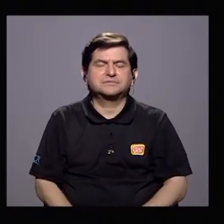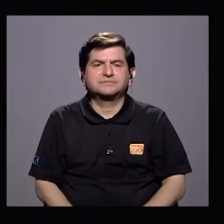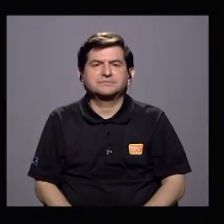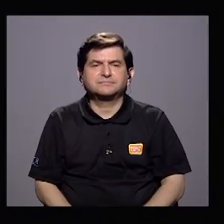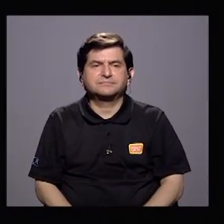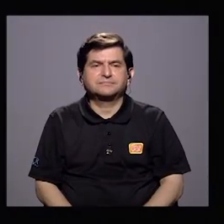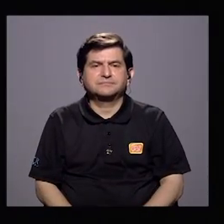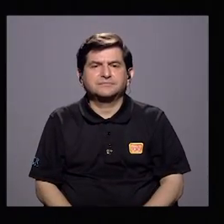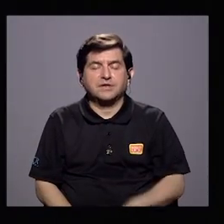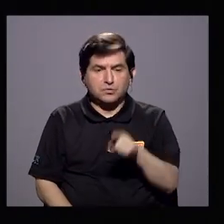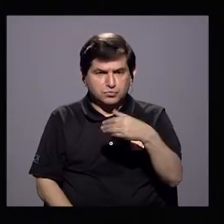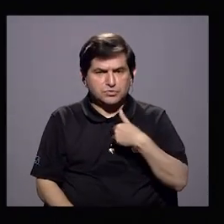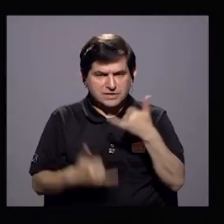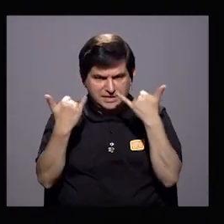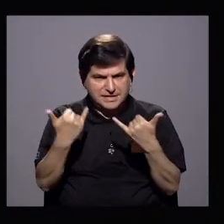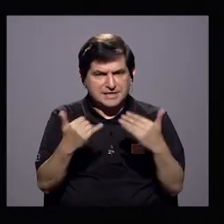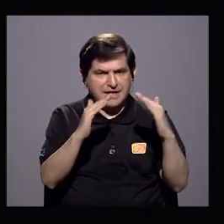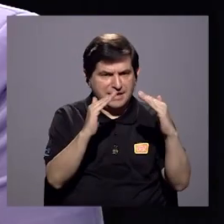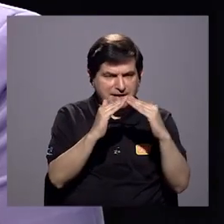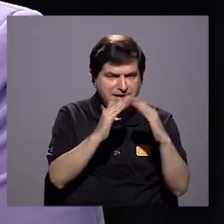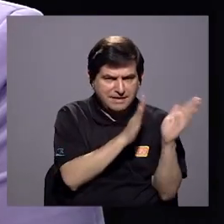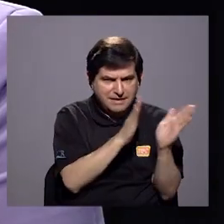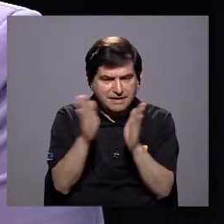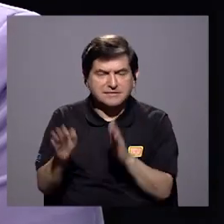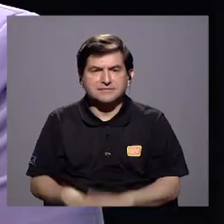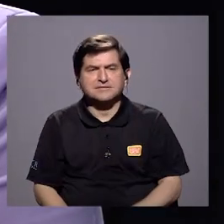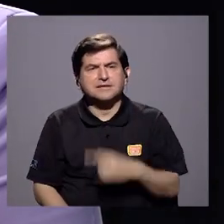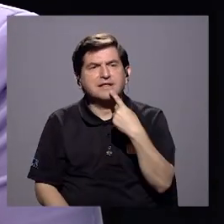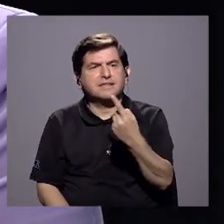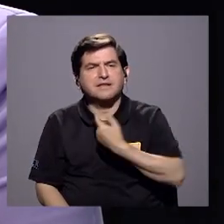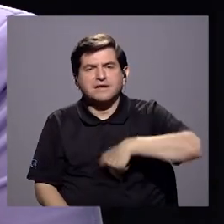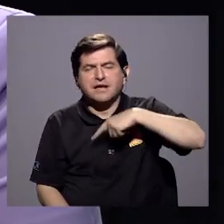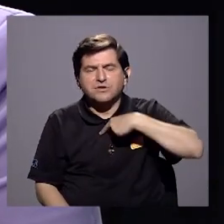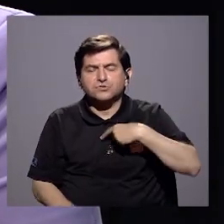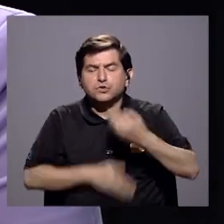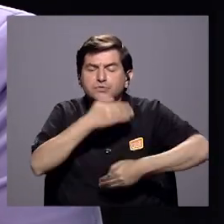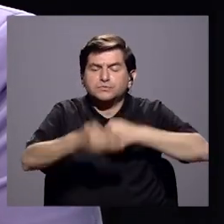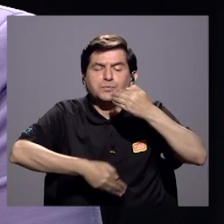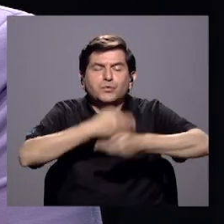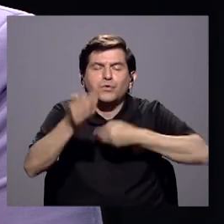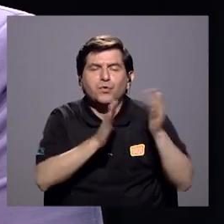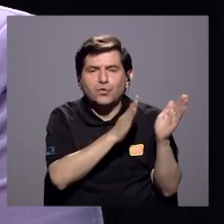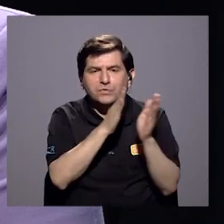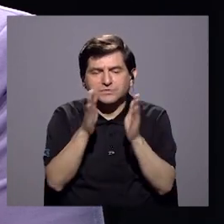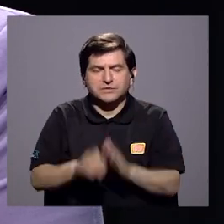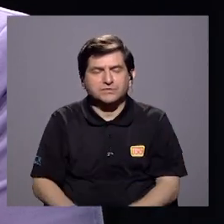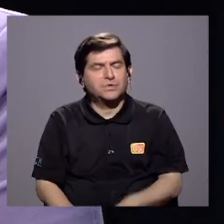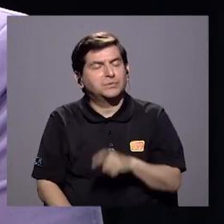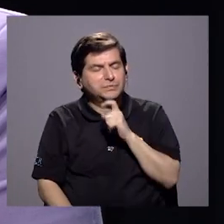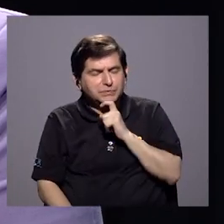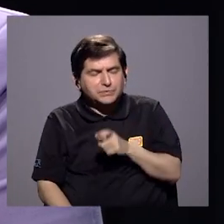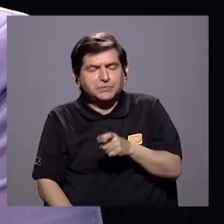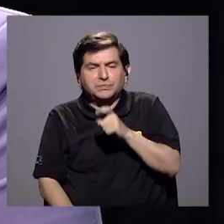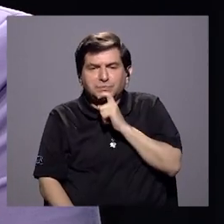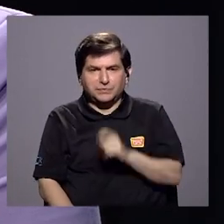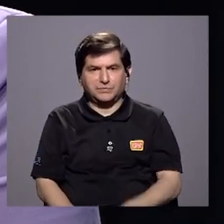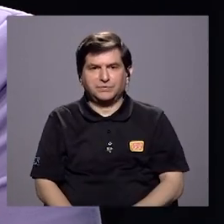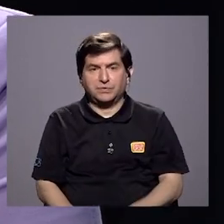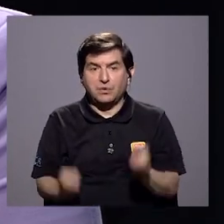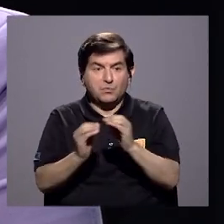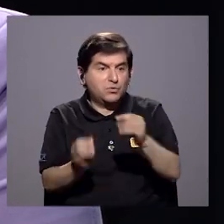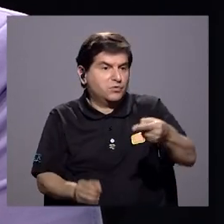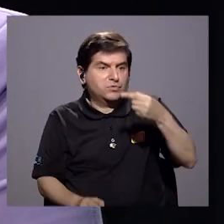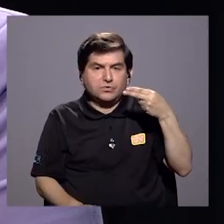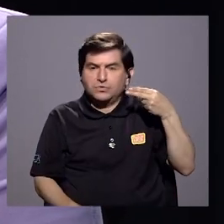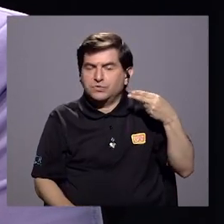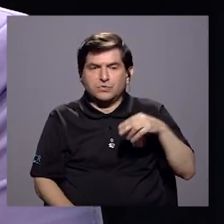que usted tiene la casa en orden? Yo podría decir que estamos ordenando la casa con muchísimo esfuerzo. No hay antecedentes